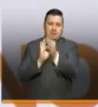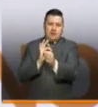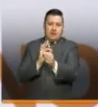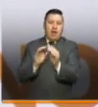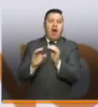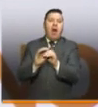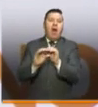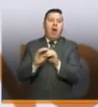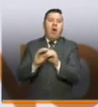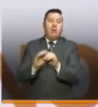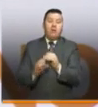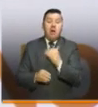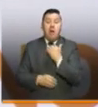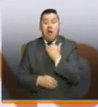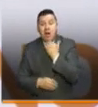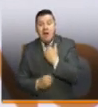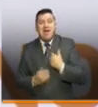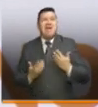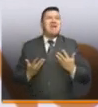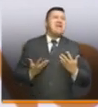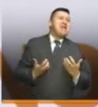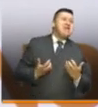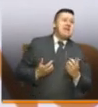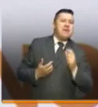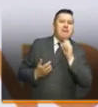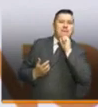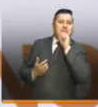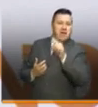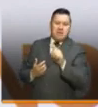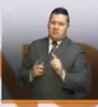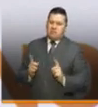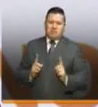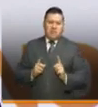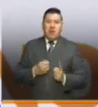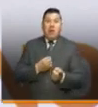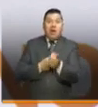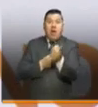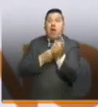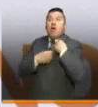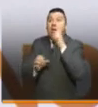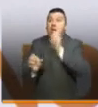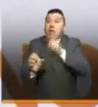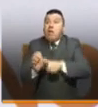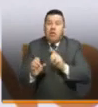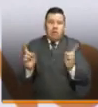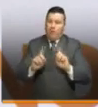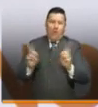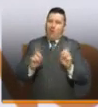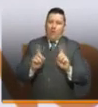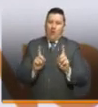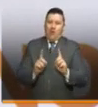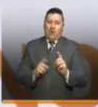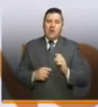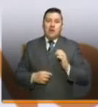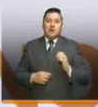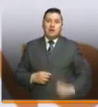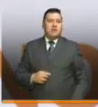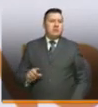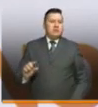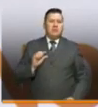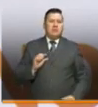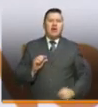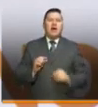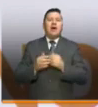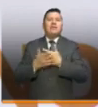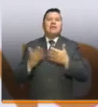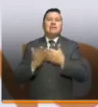2 si alguien quisiera consultar porque aquí no hay inscripciones aquí lo que cada ciudadano va a recibir es un mensaje